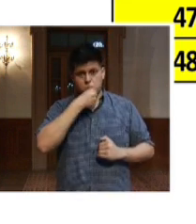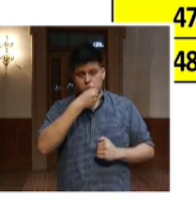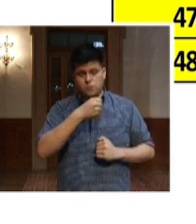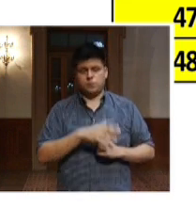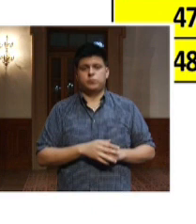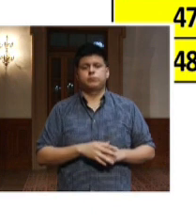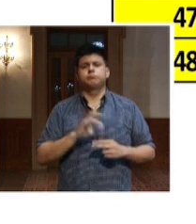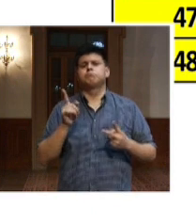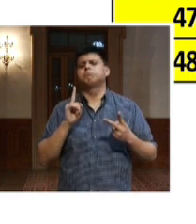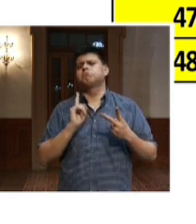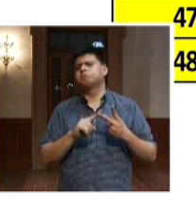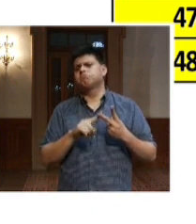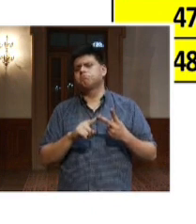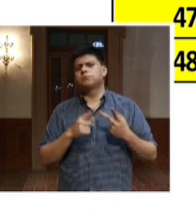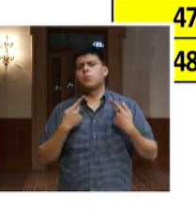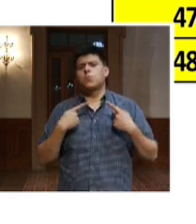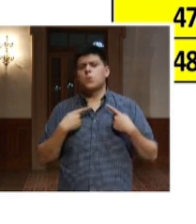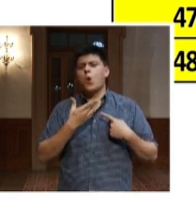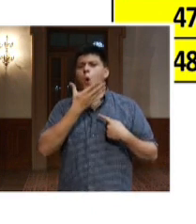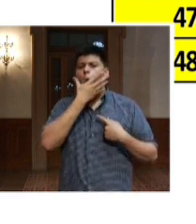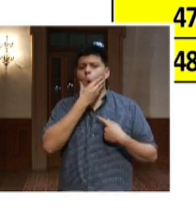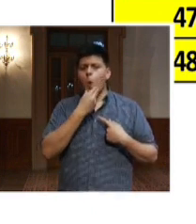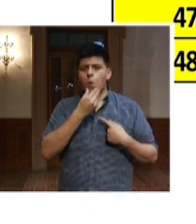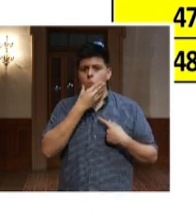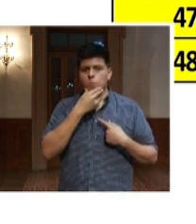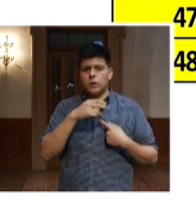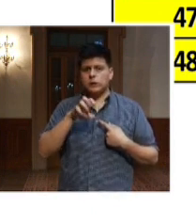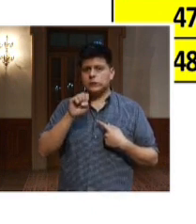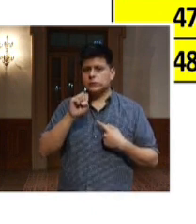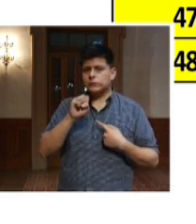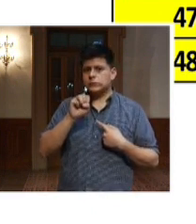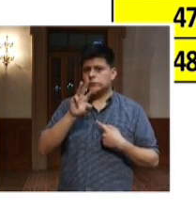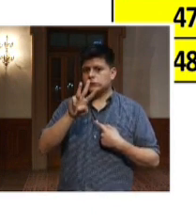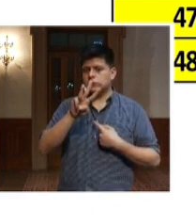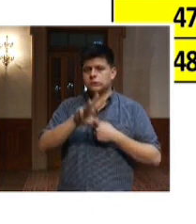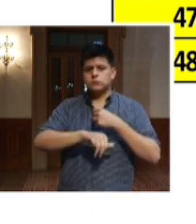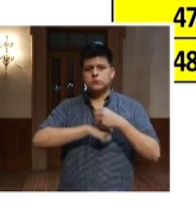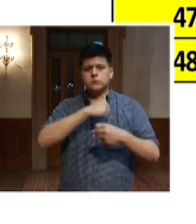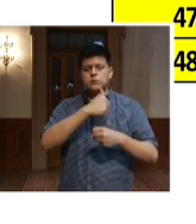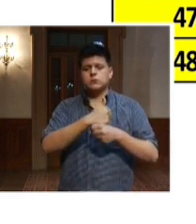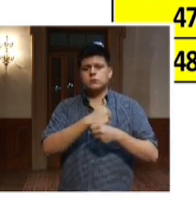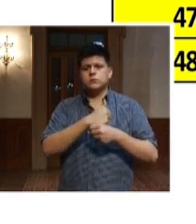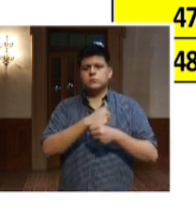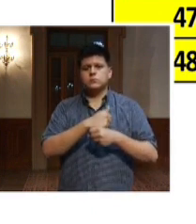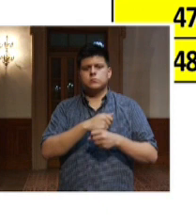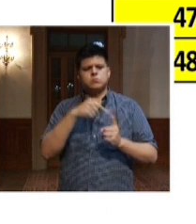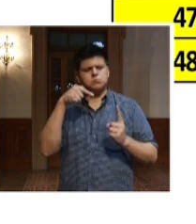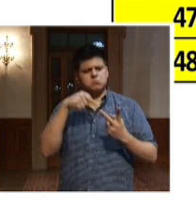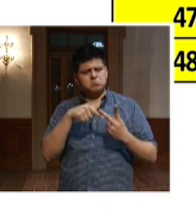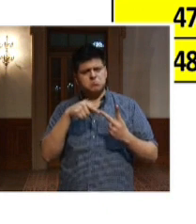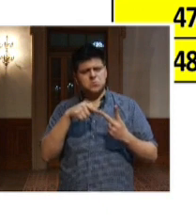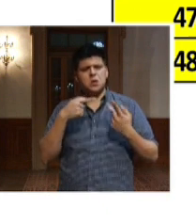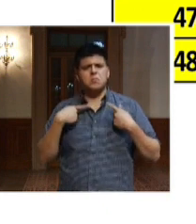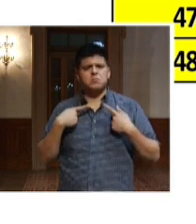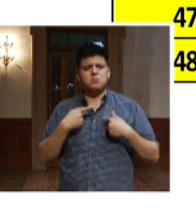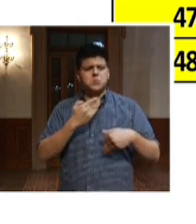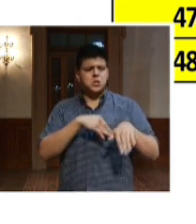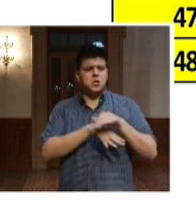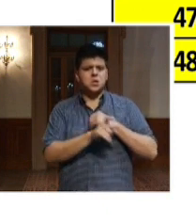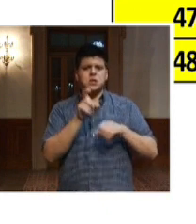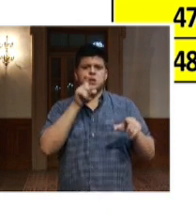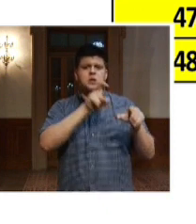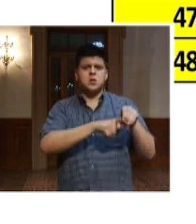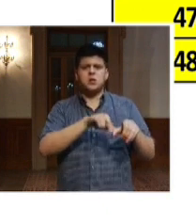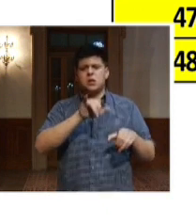El segundo paciente es un paciente masculino de 63 años de edad. Él falleció en el Instituto Mexicano del Seguro